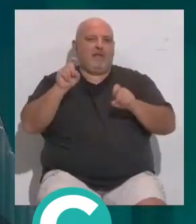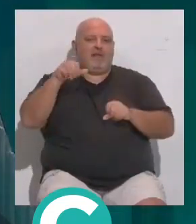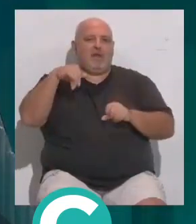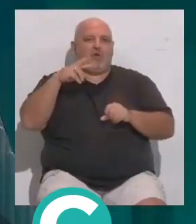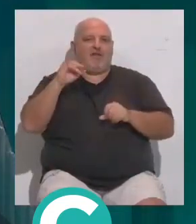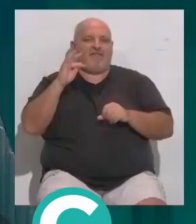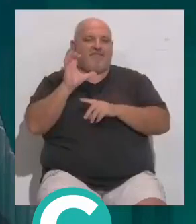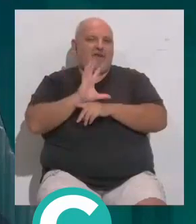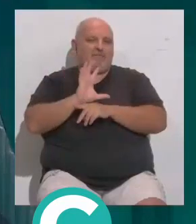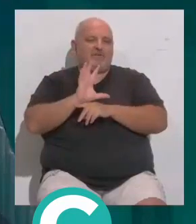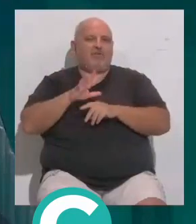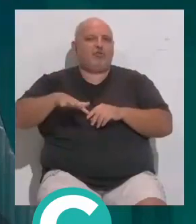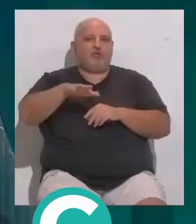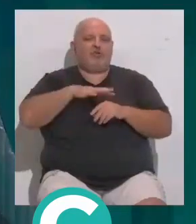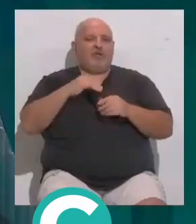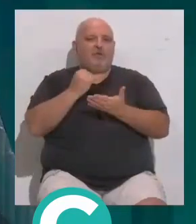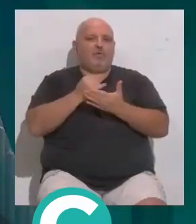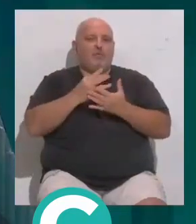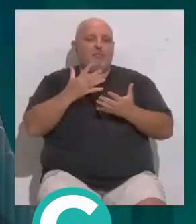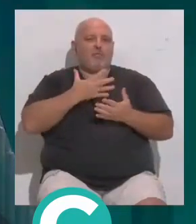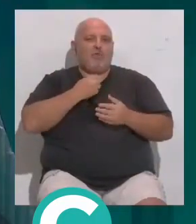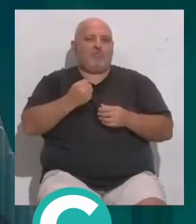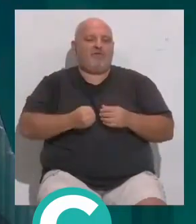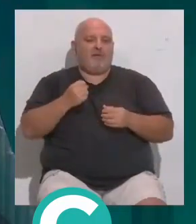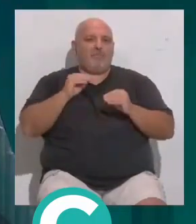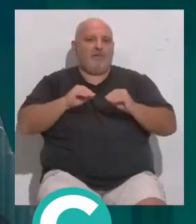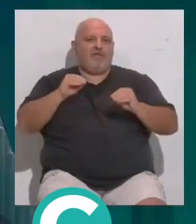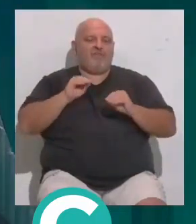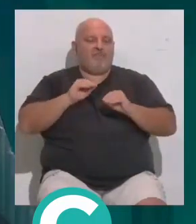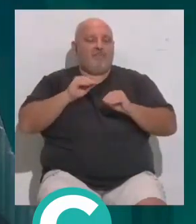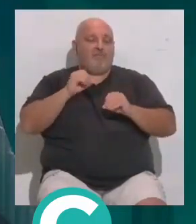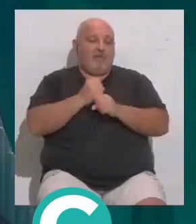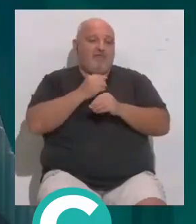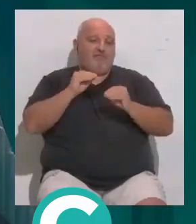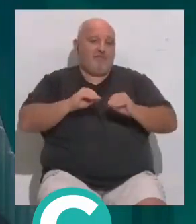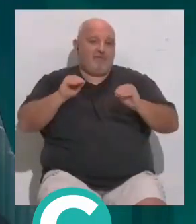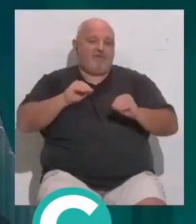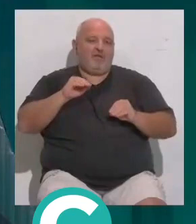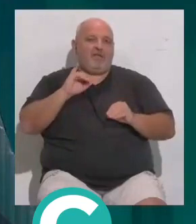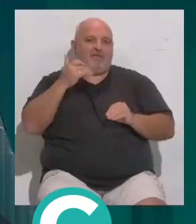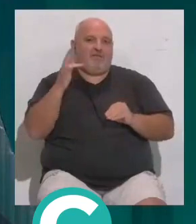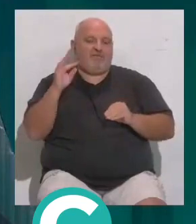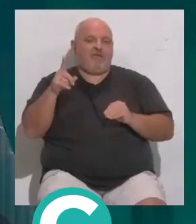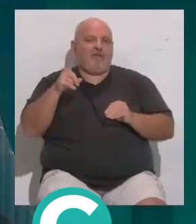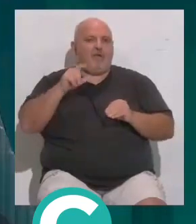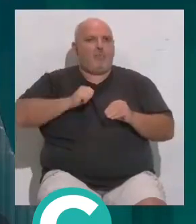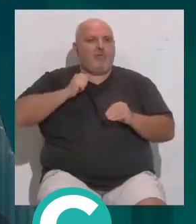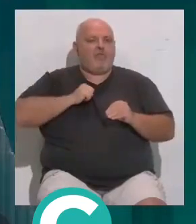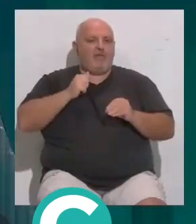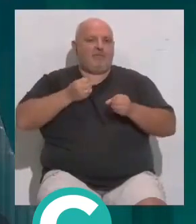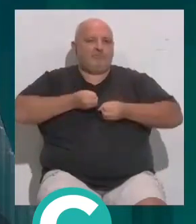ha celebrado en la sede del Instituto Municipal de Fomento, Empleo y Formación, con el objetivo de dar a conocer las oportunidades del sector y